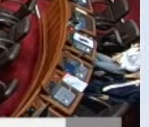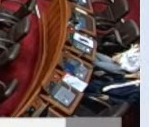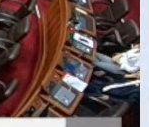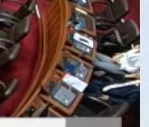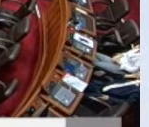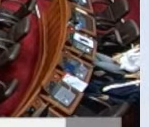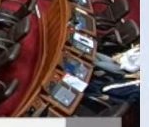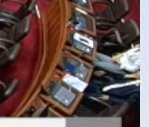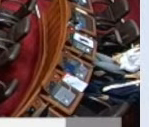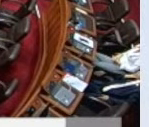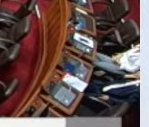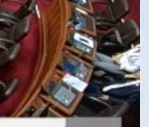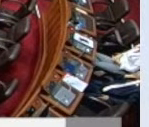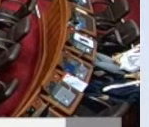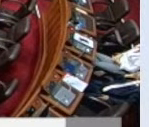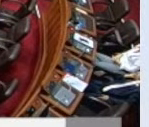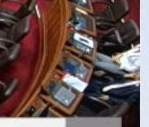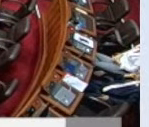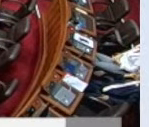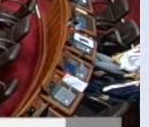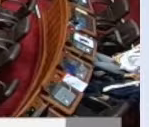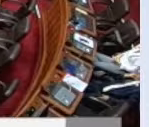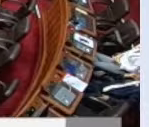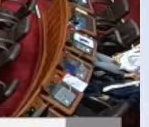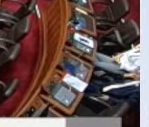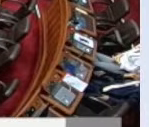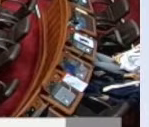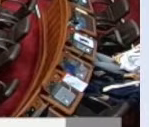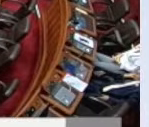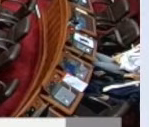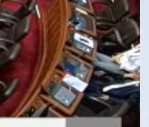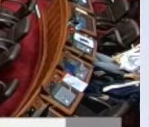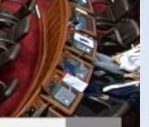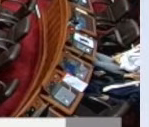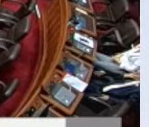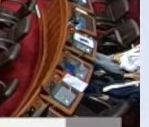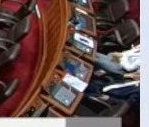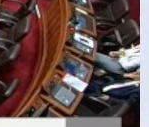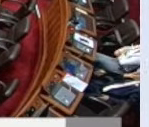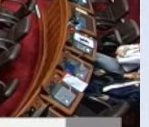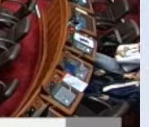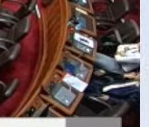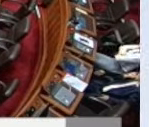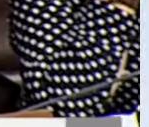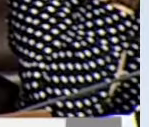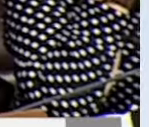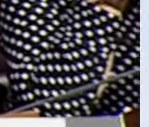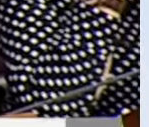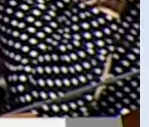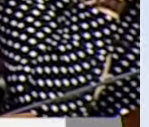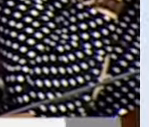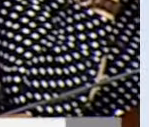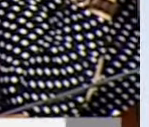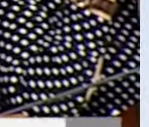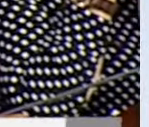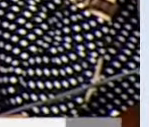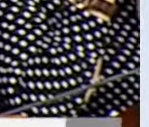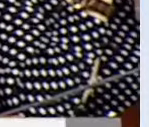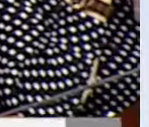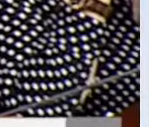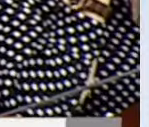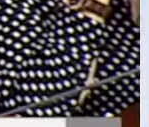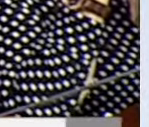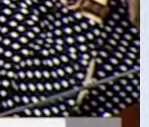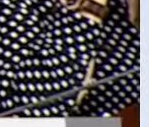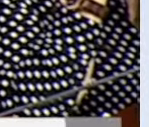Gracias, señor presidente. Un saludo muy especial para el señor premier y los ministros y desde luego para los colegas. En